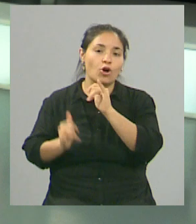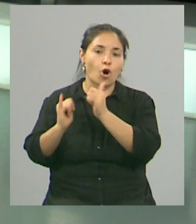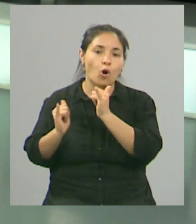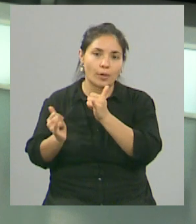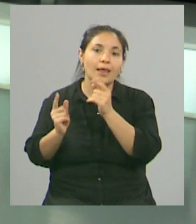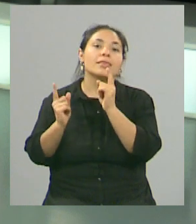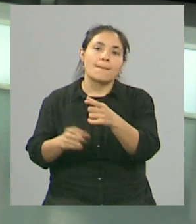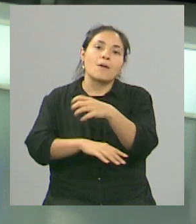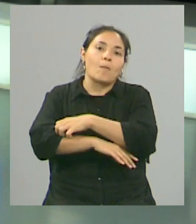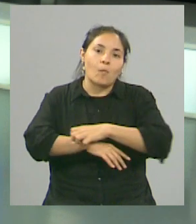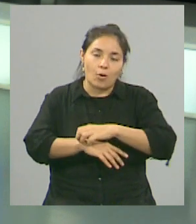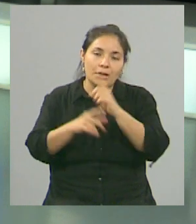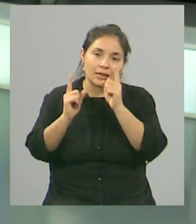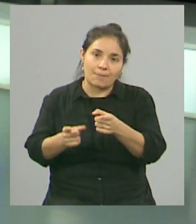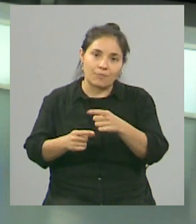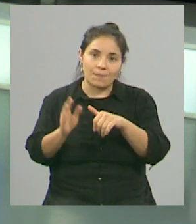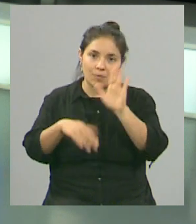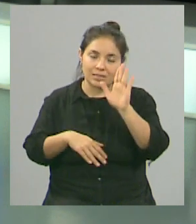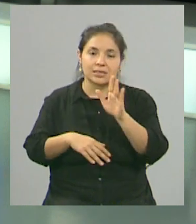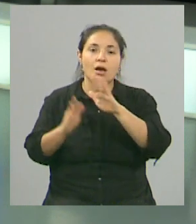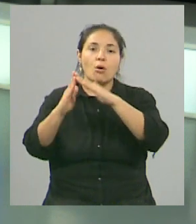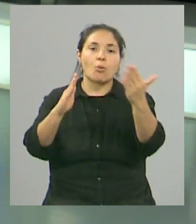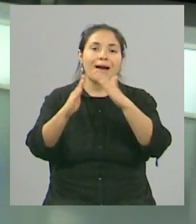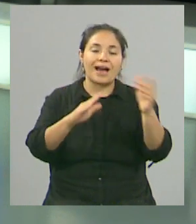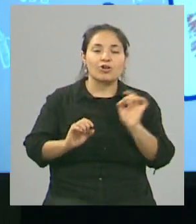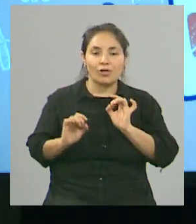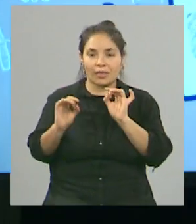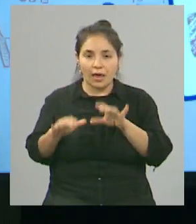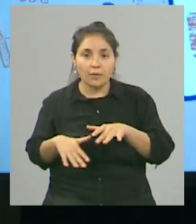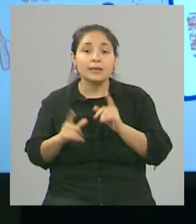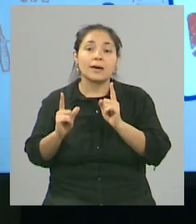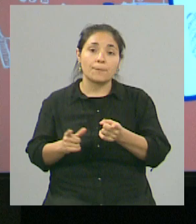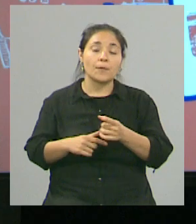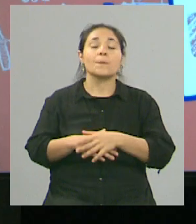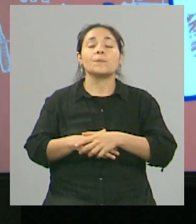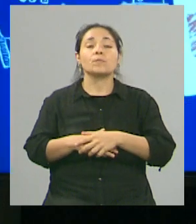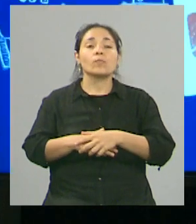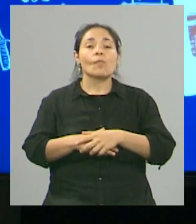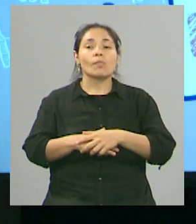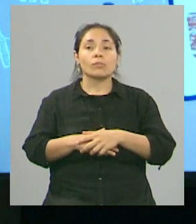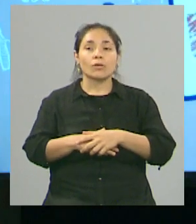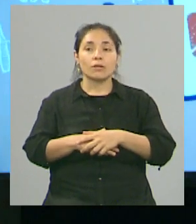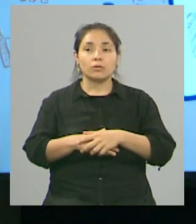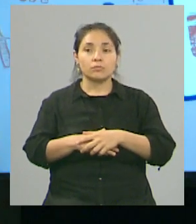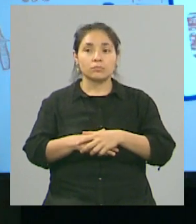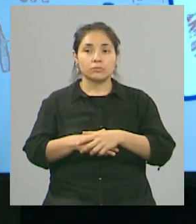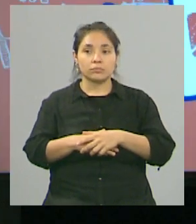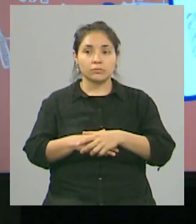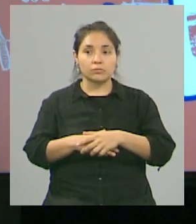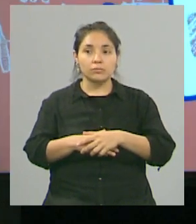la mayoría de las veces, de barrios vulnerables, de barrios populares, pero hay un